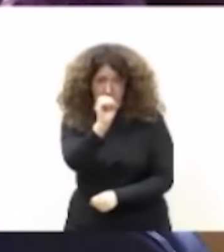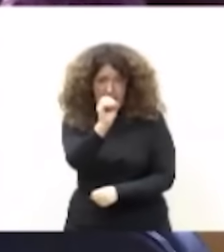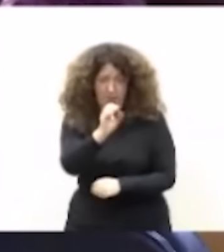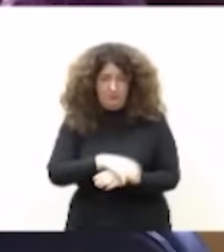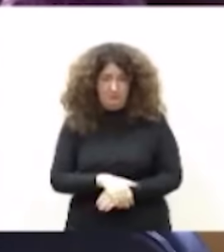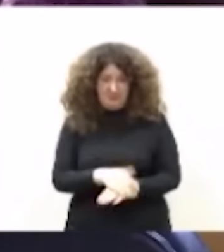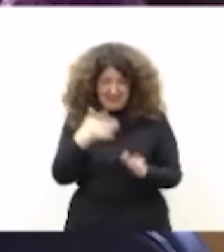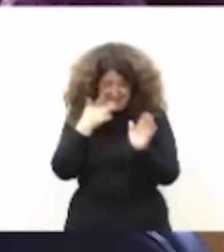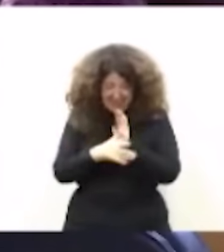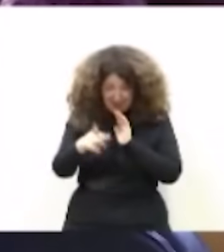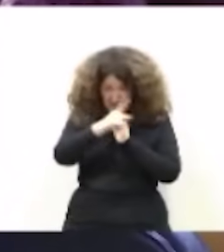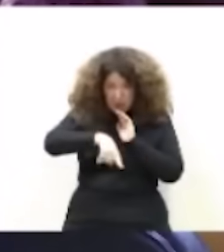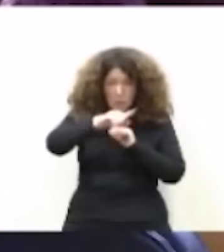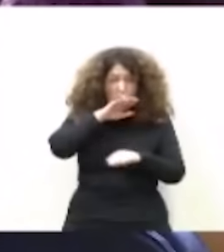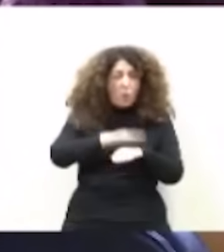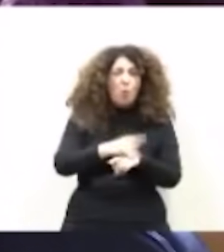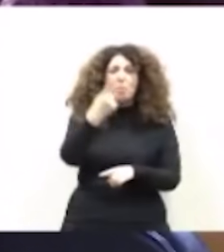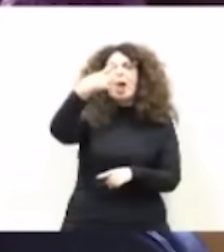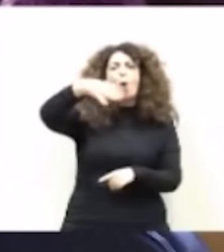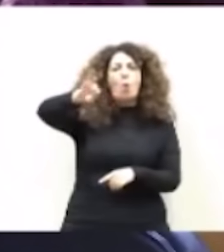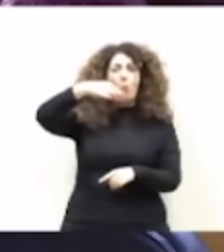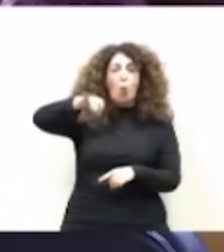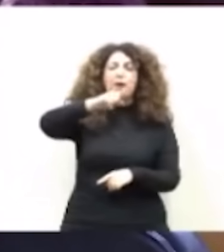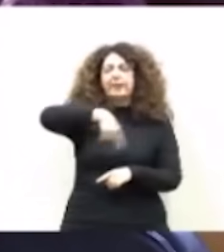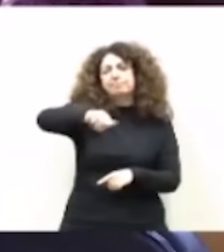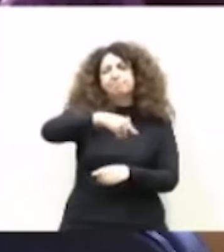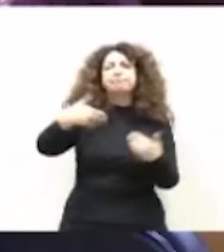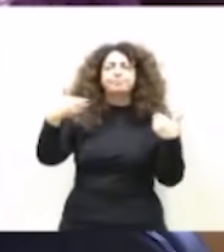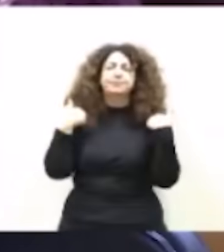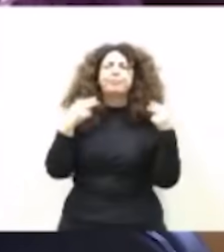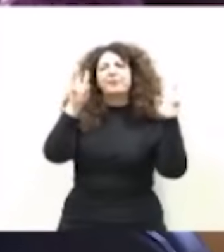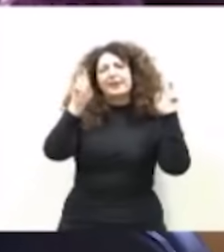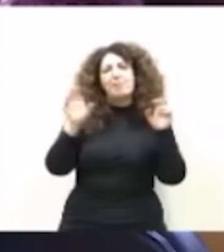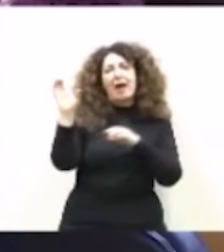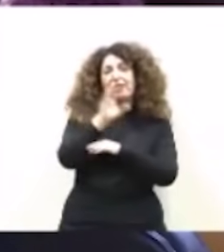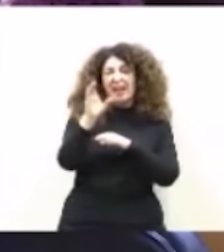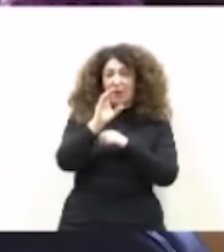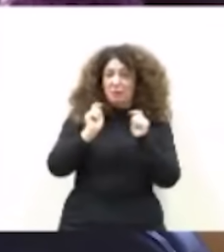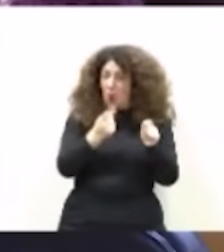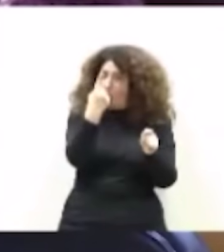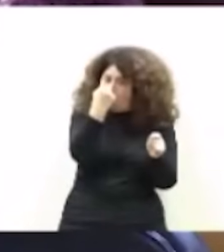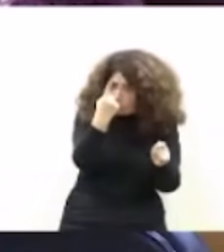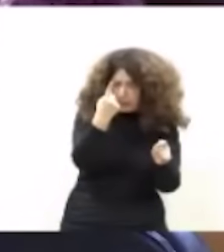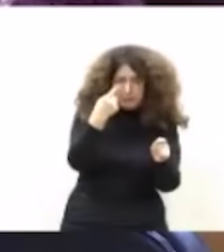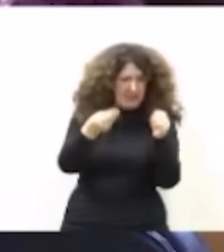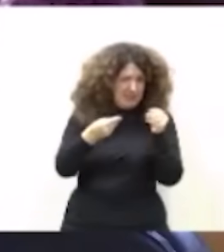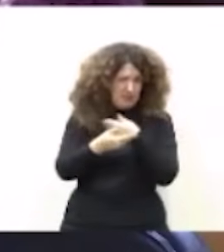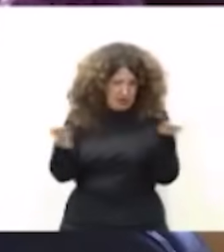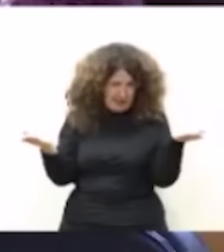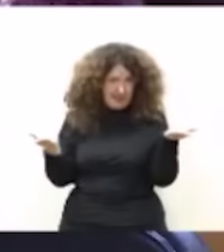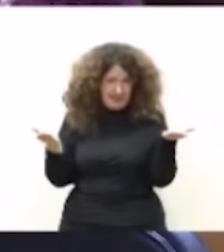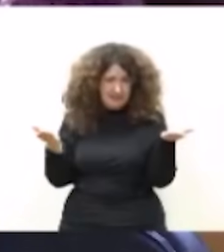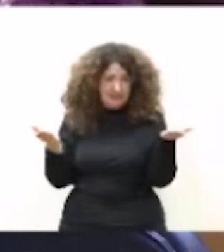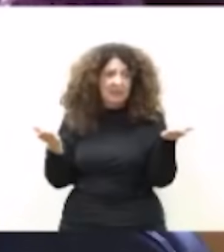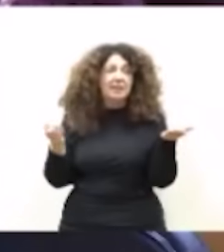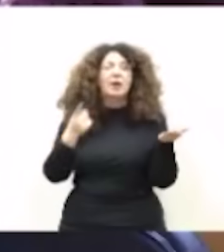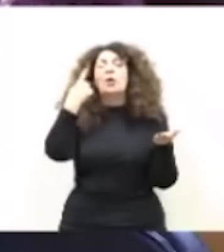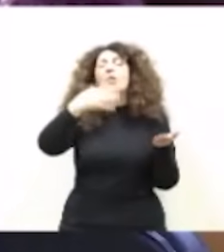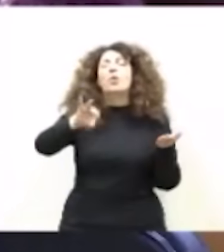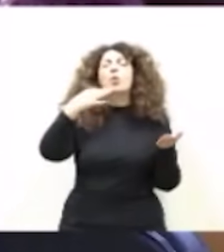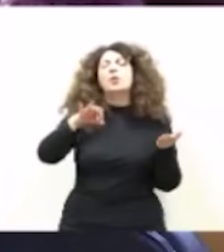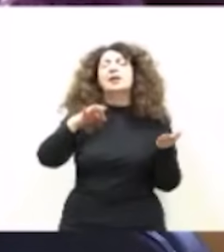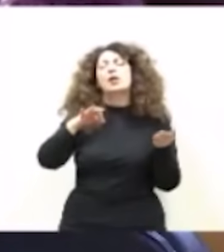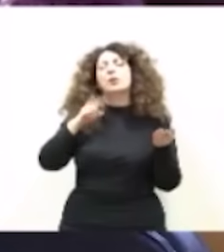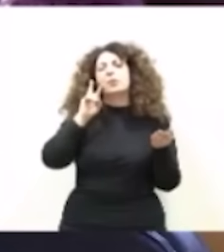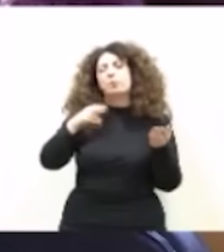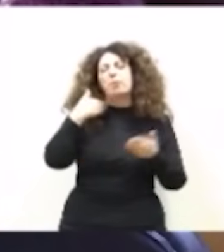han hecho ustedes de la única obligación que asumieron en relación con las cercanías en Madrid. Y mire, lo único que ha habido aquí ha sido un procedimiento